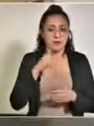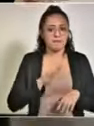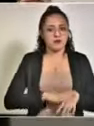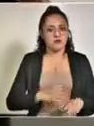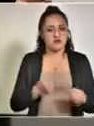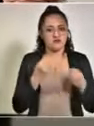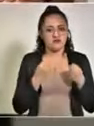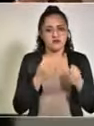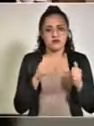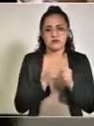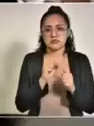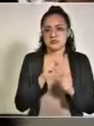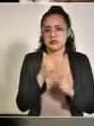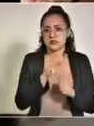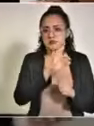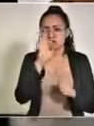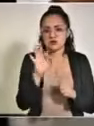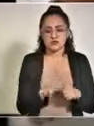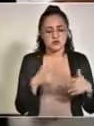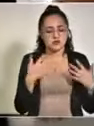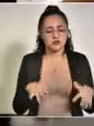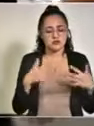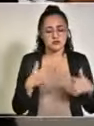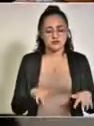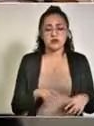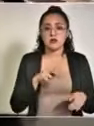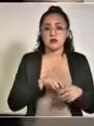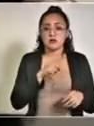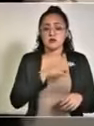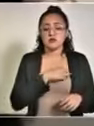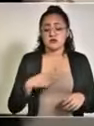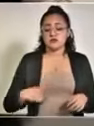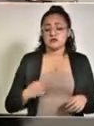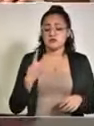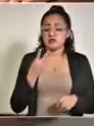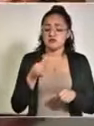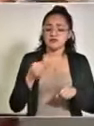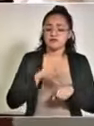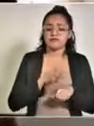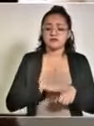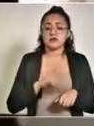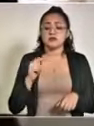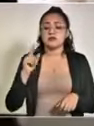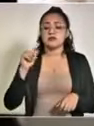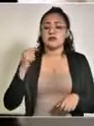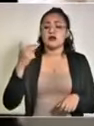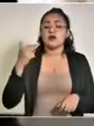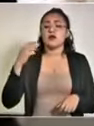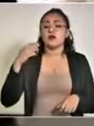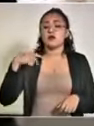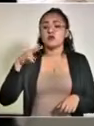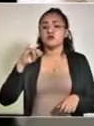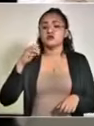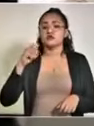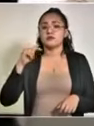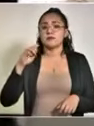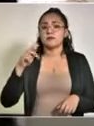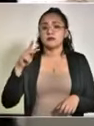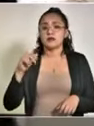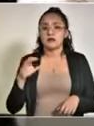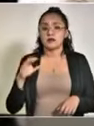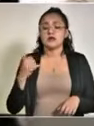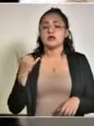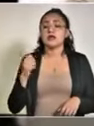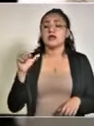incidencia con el 67%. Dos municipios más, que es Tlacuilotepec y Amixtlán, los dos en la